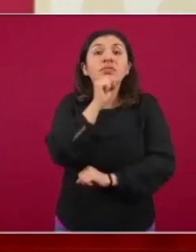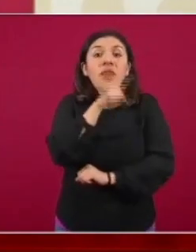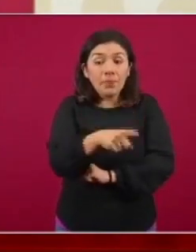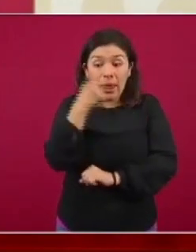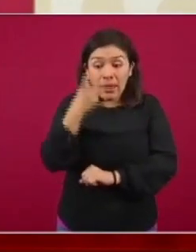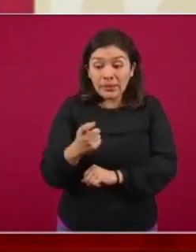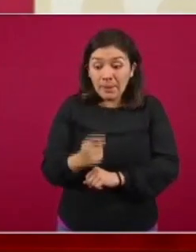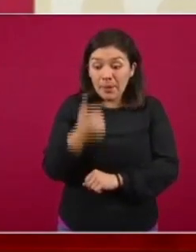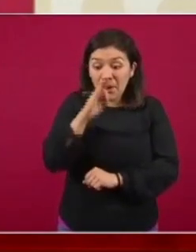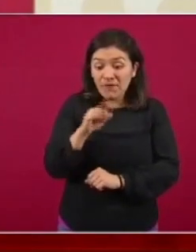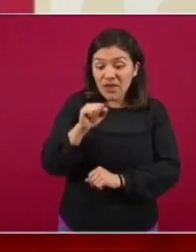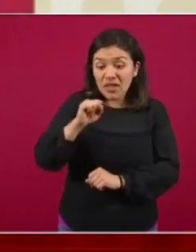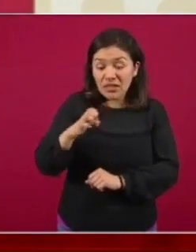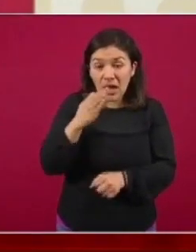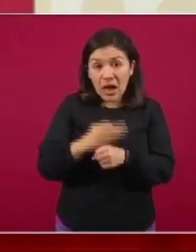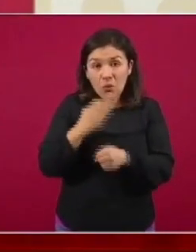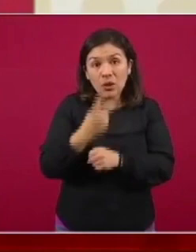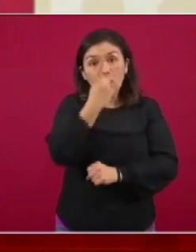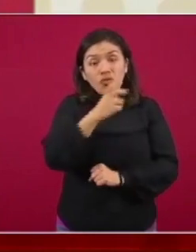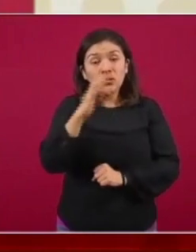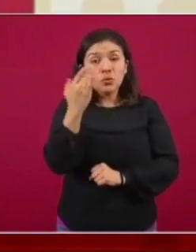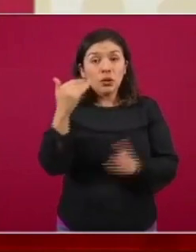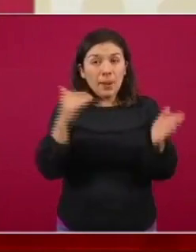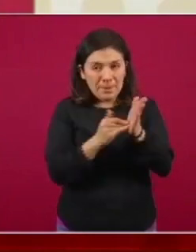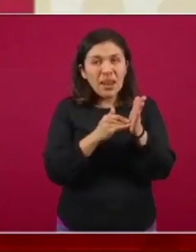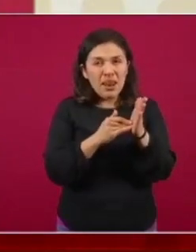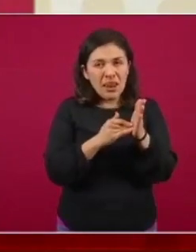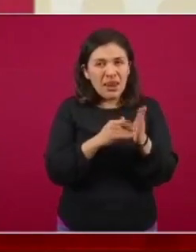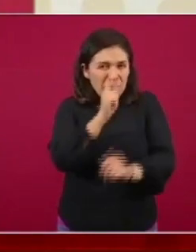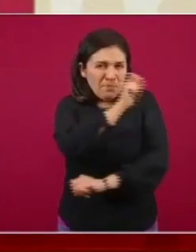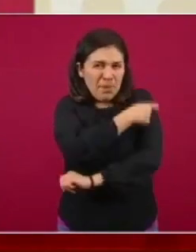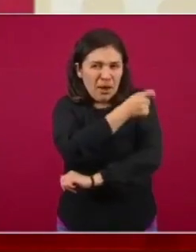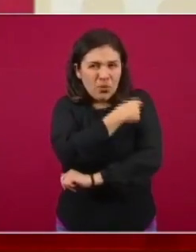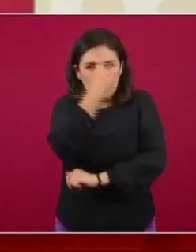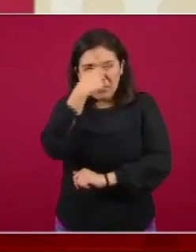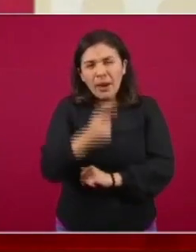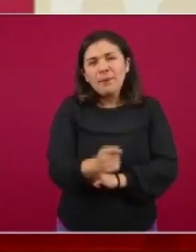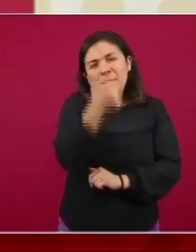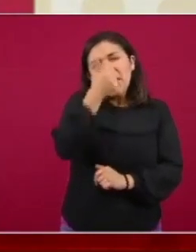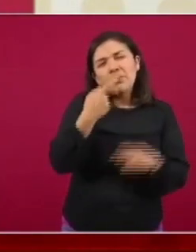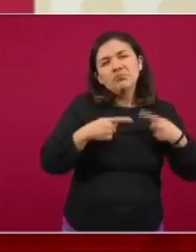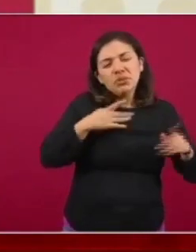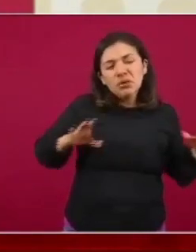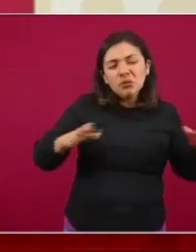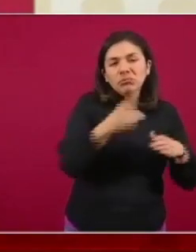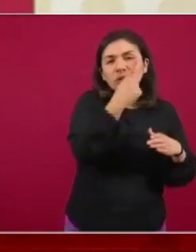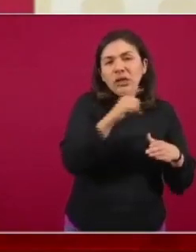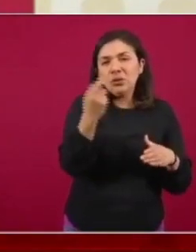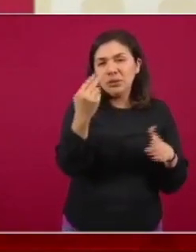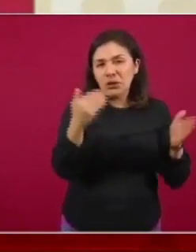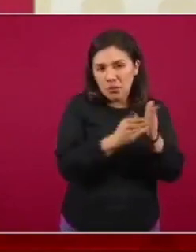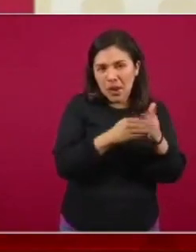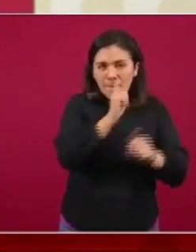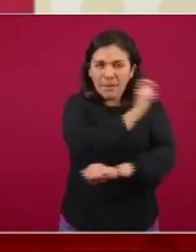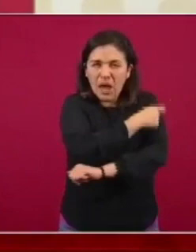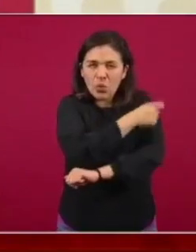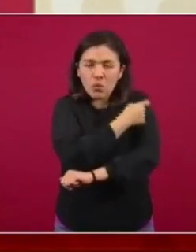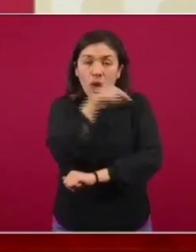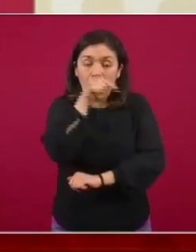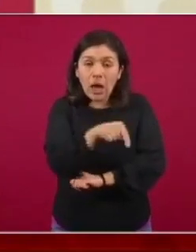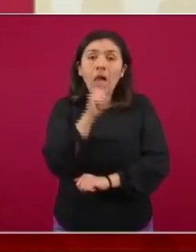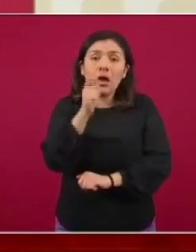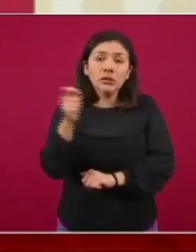esta primera fase de las 250,000 dosis para las 125,000 primeras personas, también tendrá el componente de